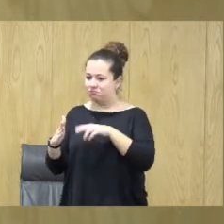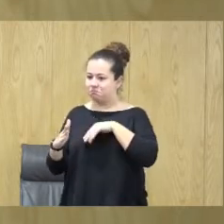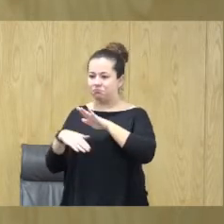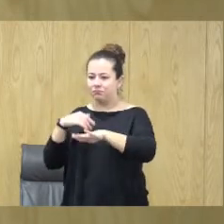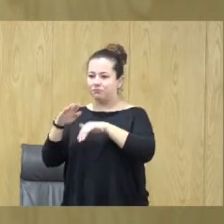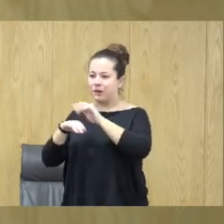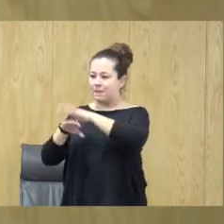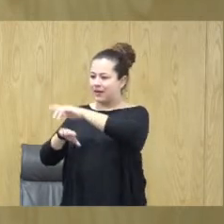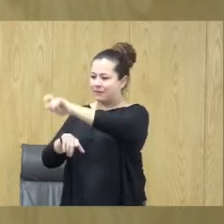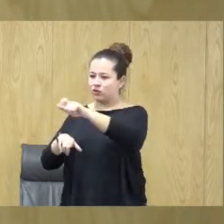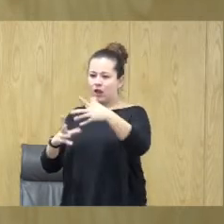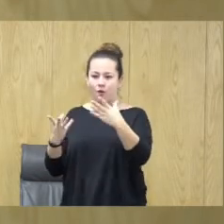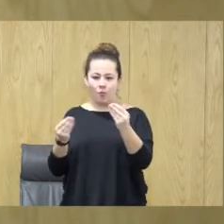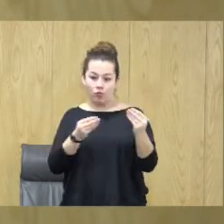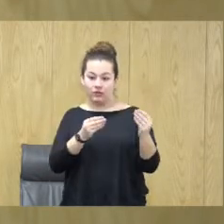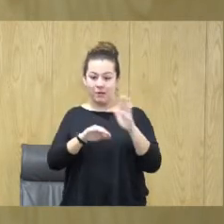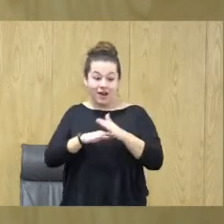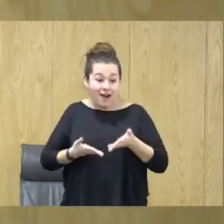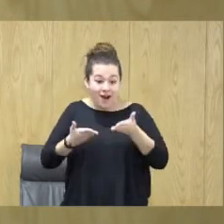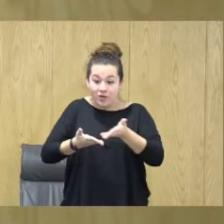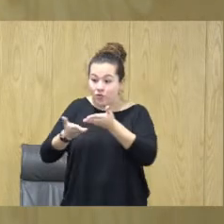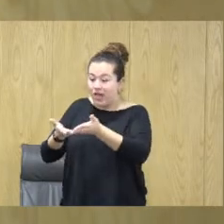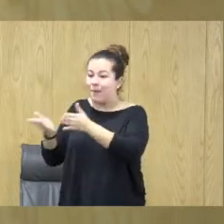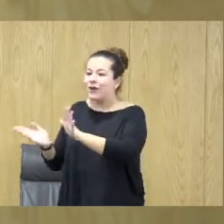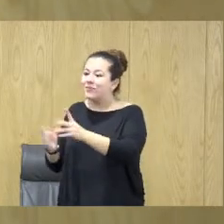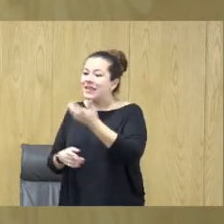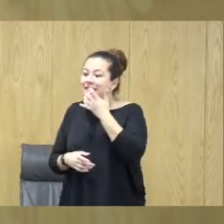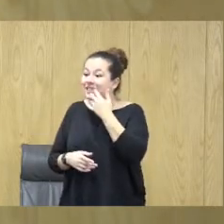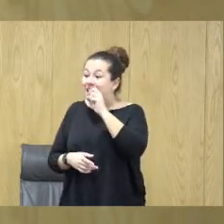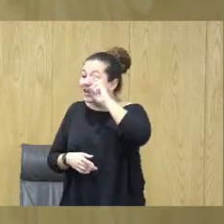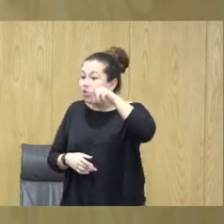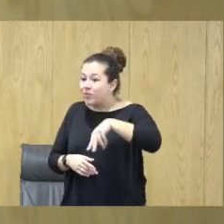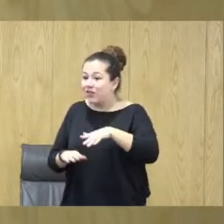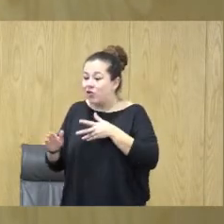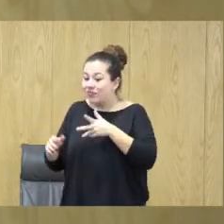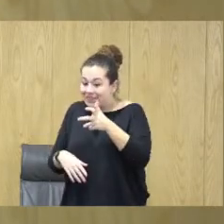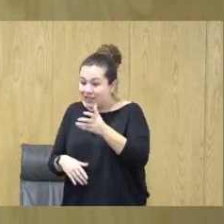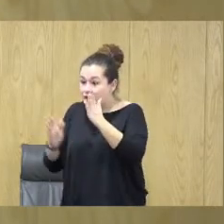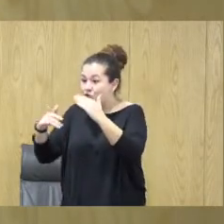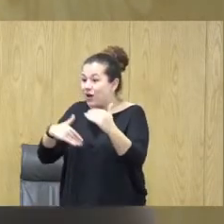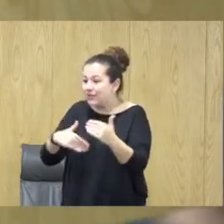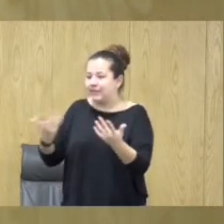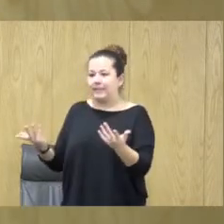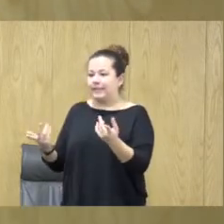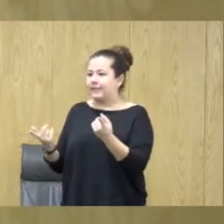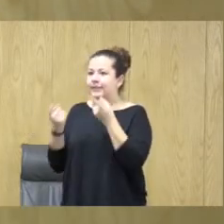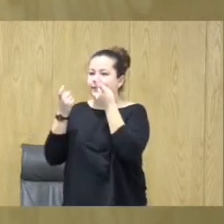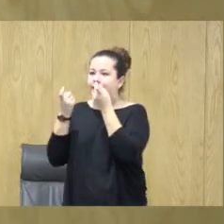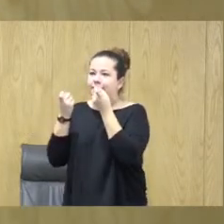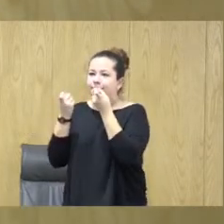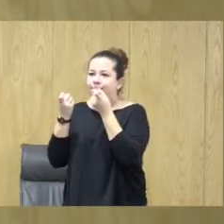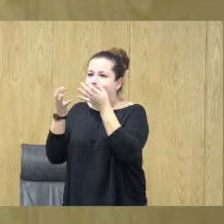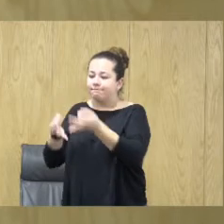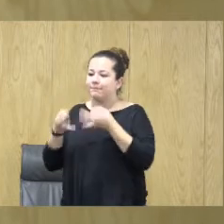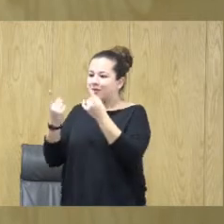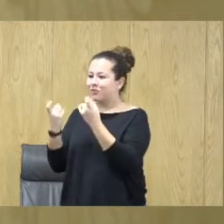muchísimas personas, pero sin el reconocimiento de derecho, pues siempre nos falta la